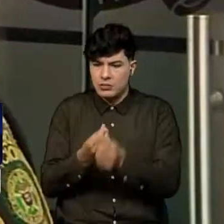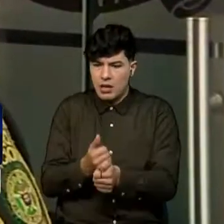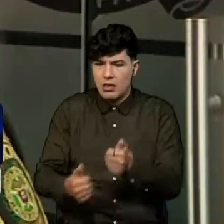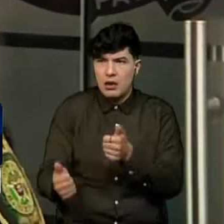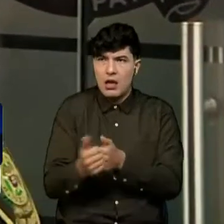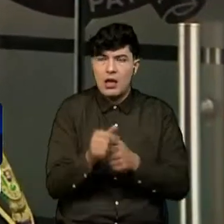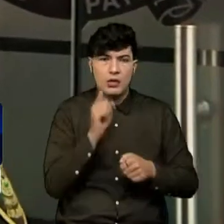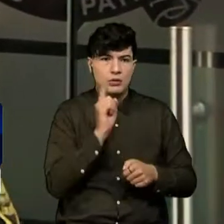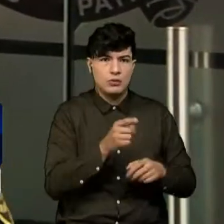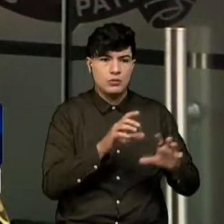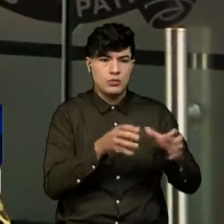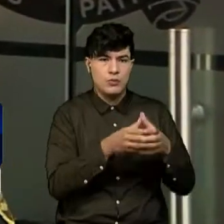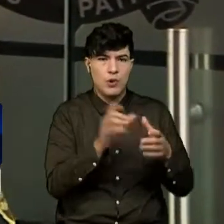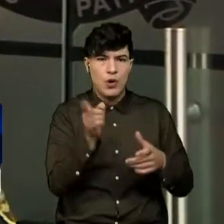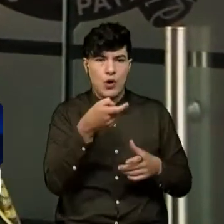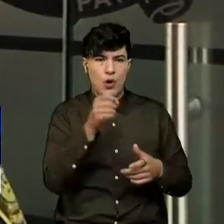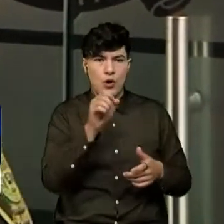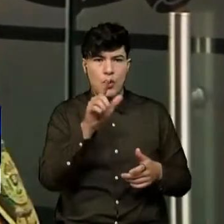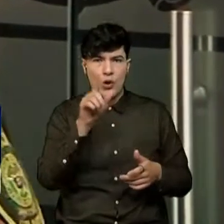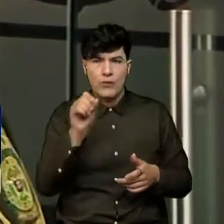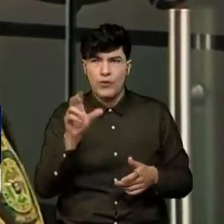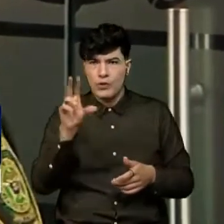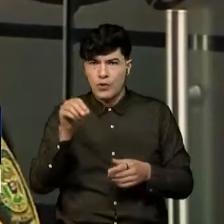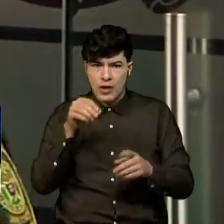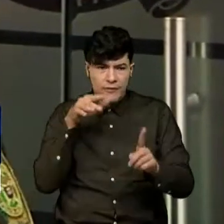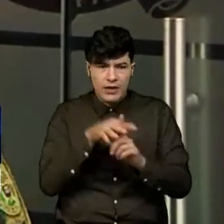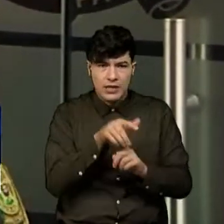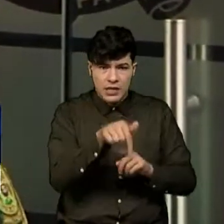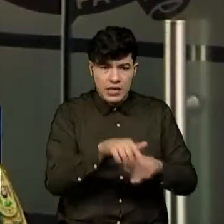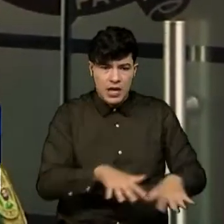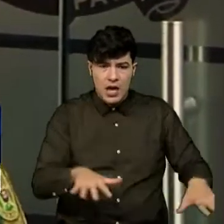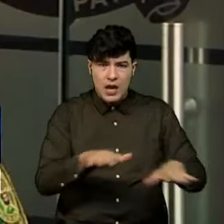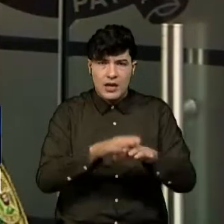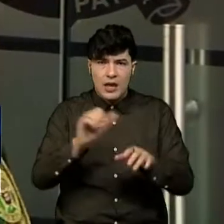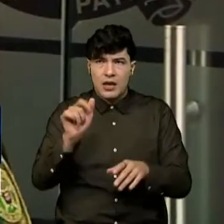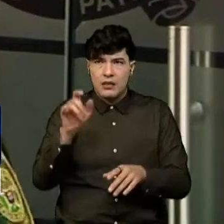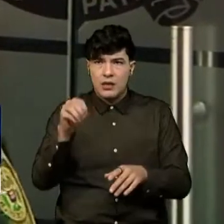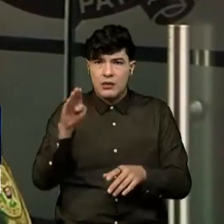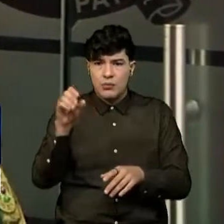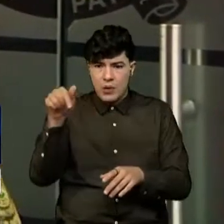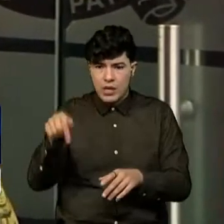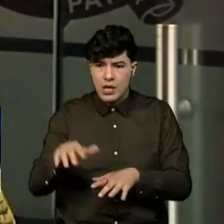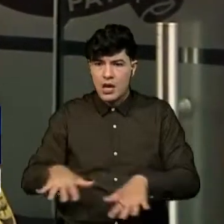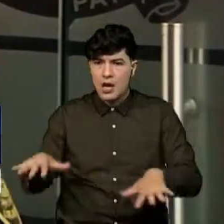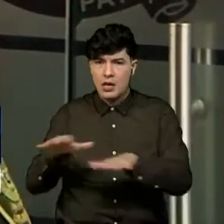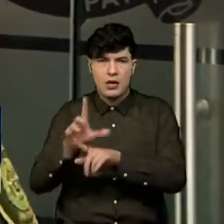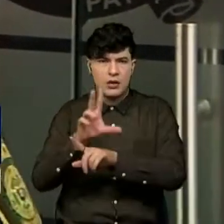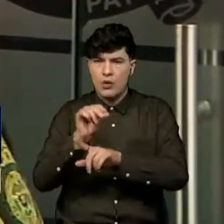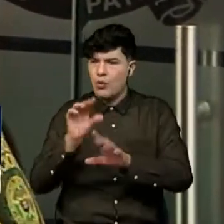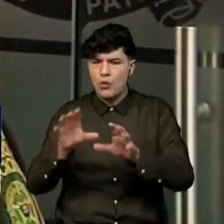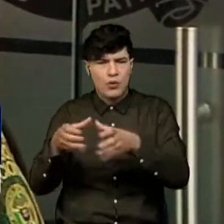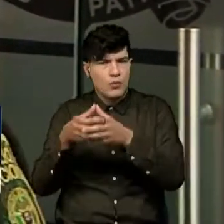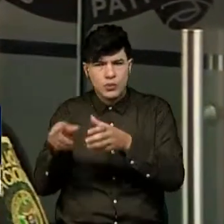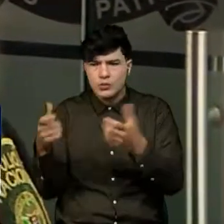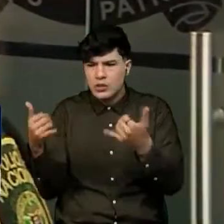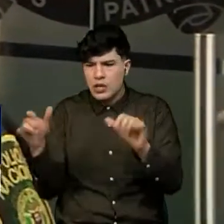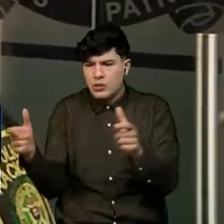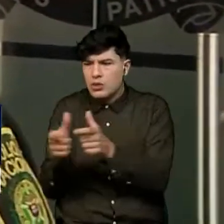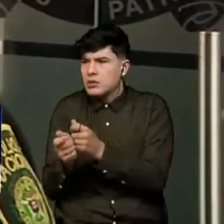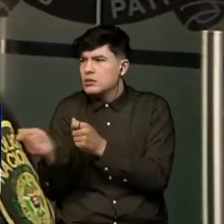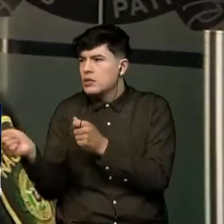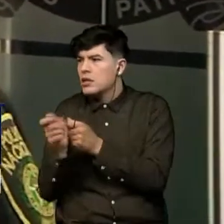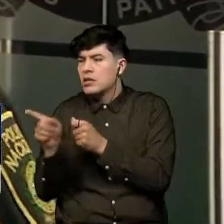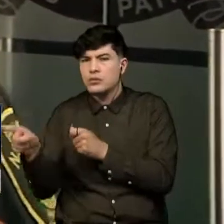donde el foro no el link en la zona el catatumbo ni el norte de santander es un grupo debilitado que está en la zona de frontera